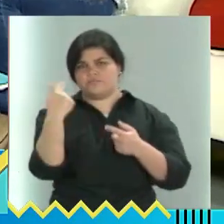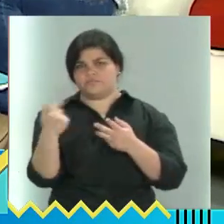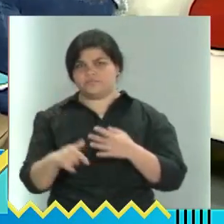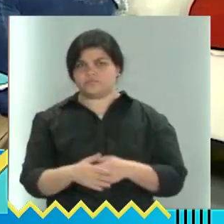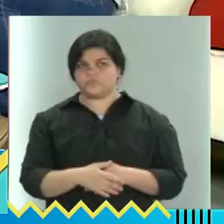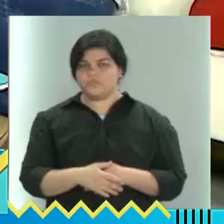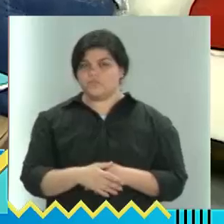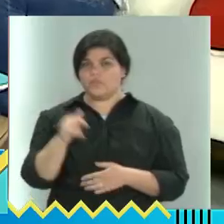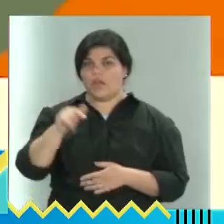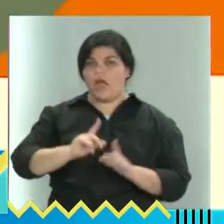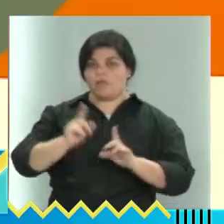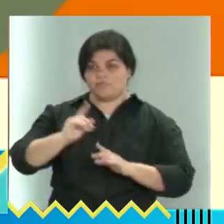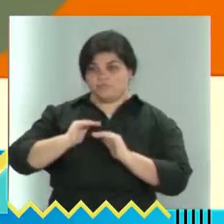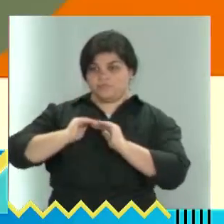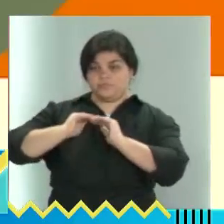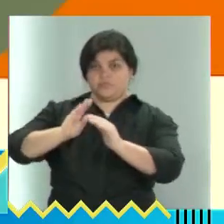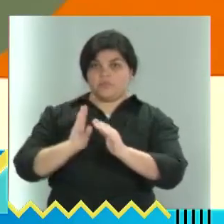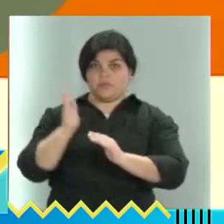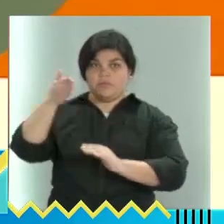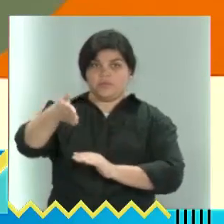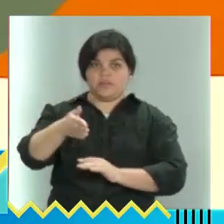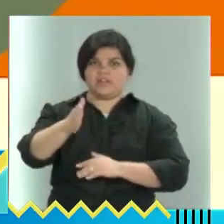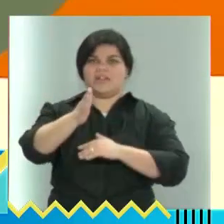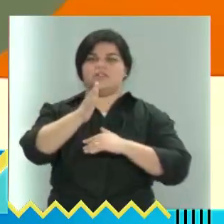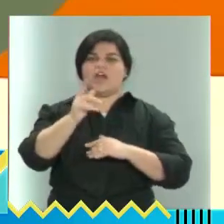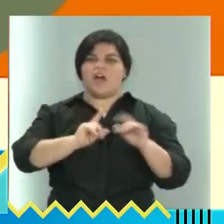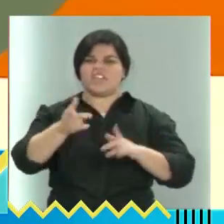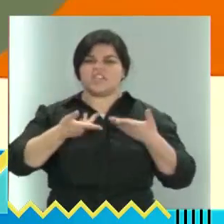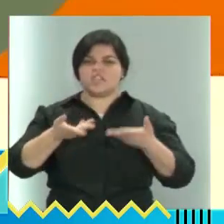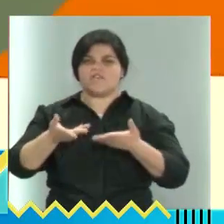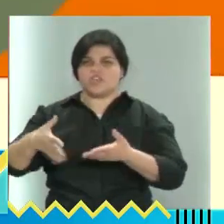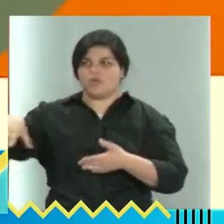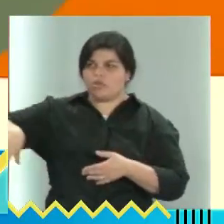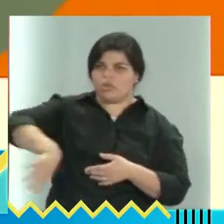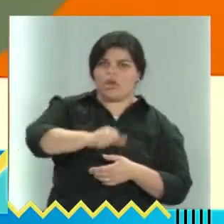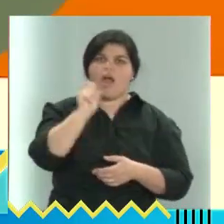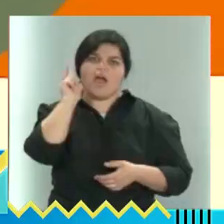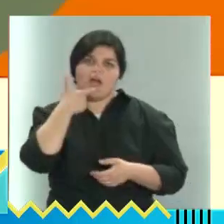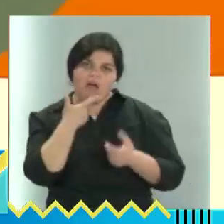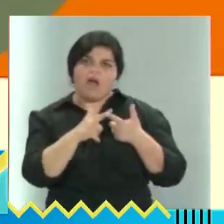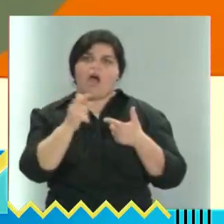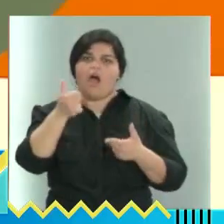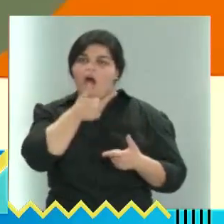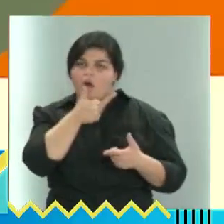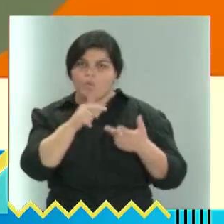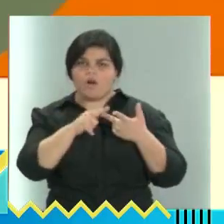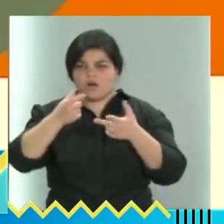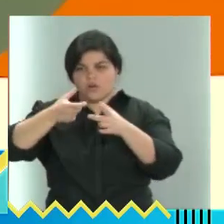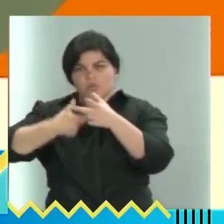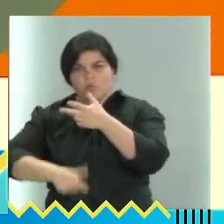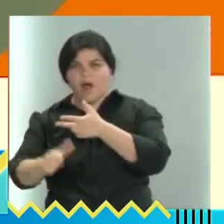superficie muchas veces sale más caro que el barrio que se construye. O sea, llevar el gas, el agua, las